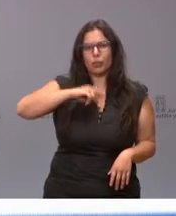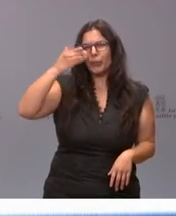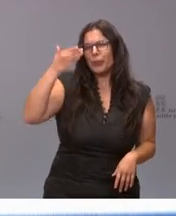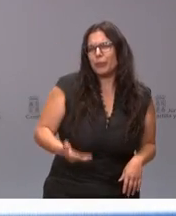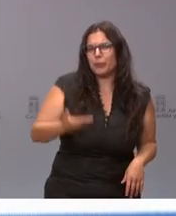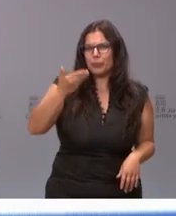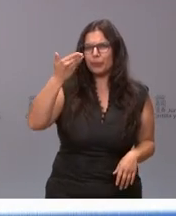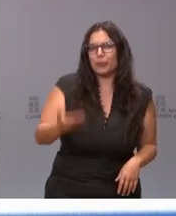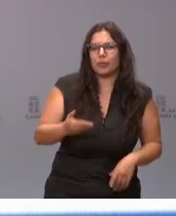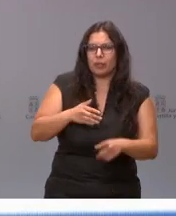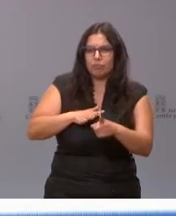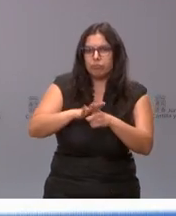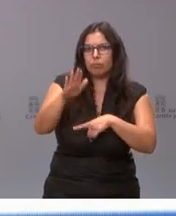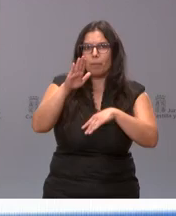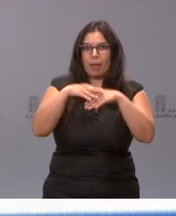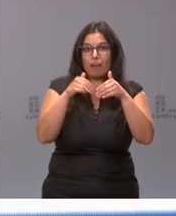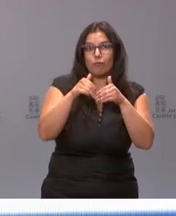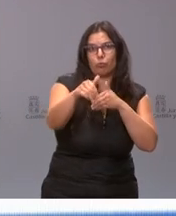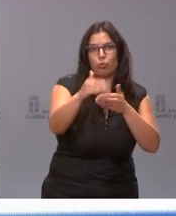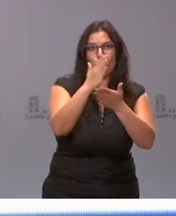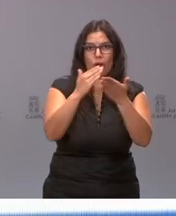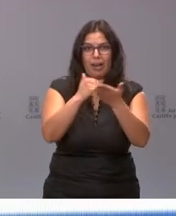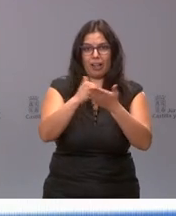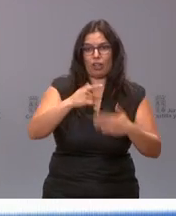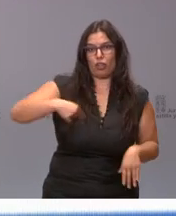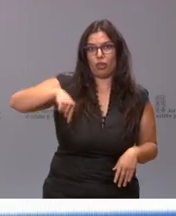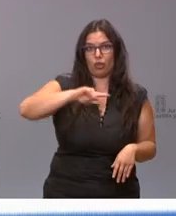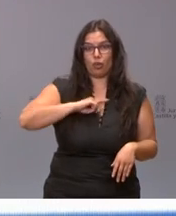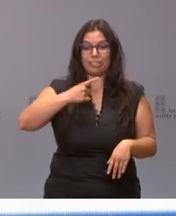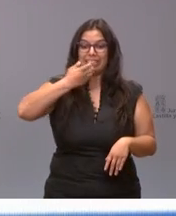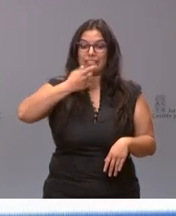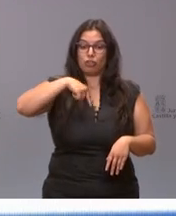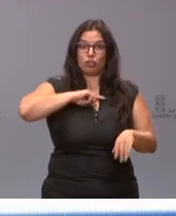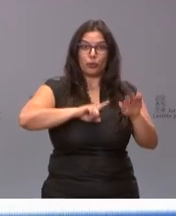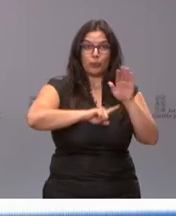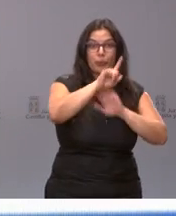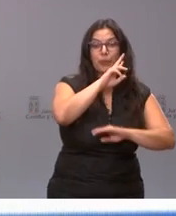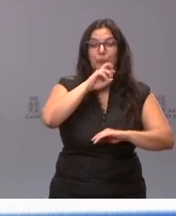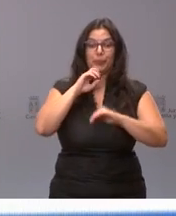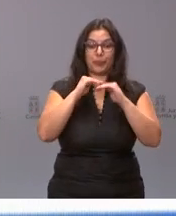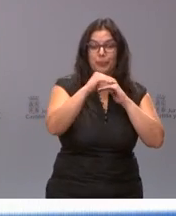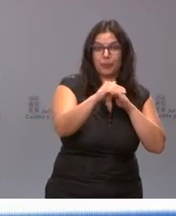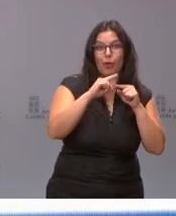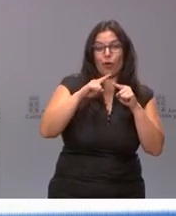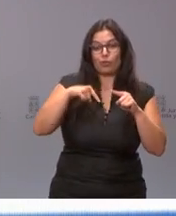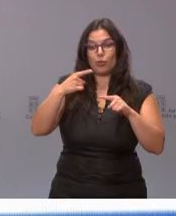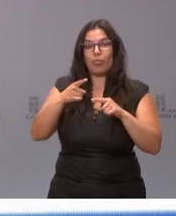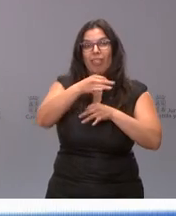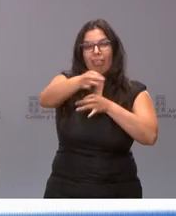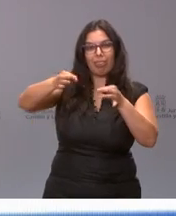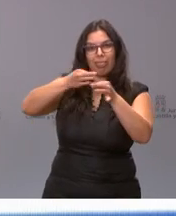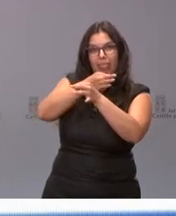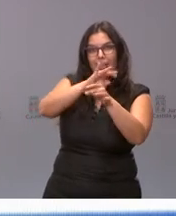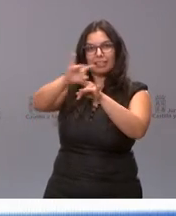clave en el futuro de nuestra región. Nuestro crecimiento y nuestra sostenibilidad hará que los territorios cercanos